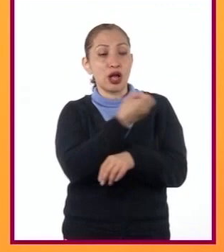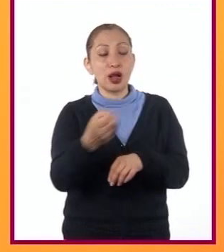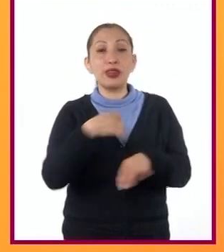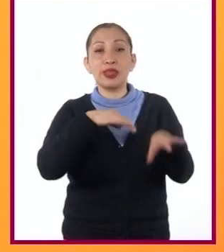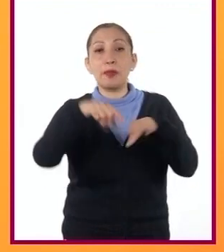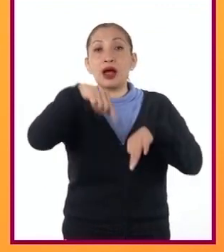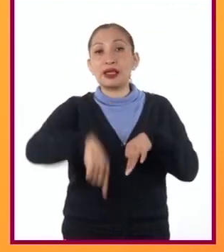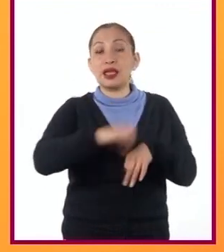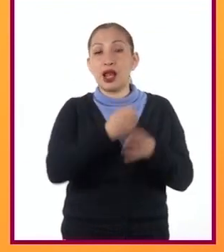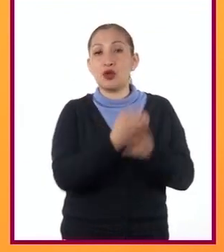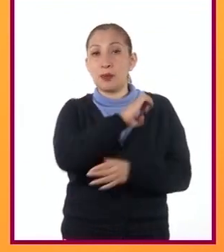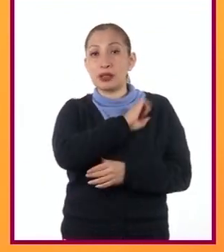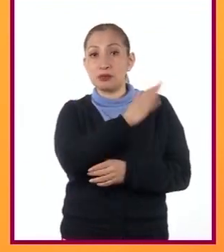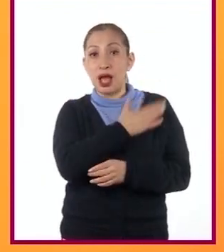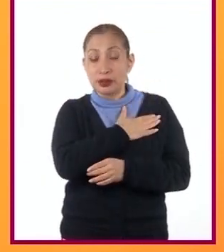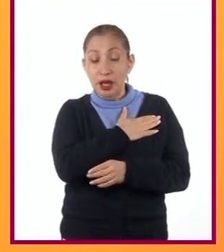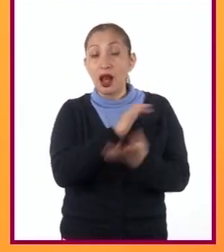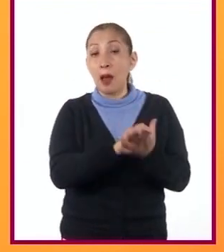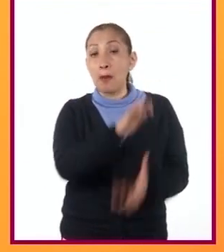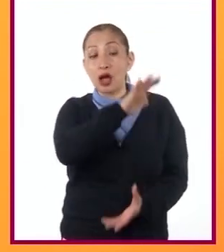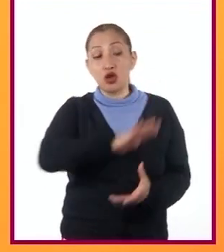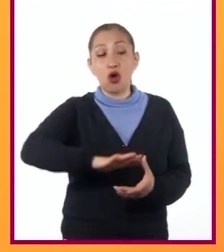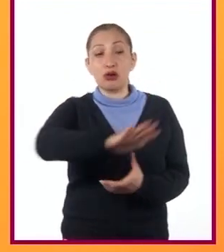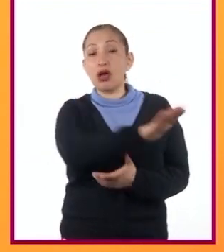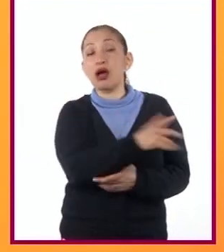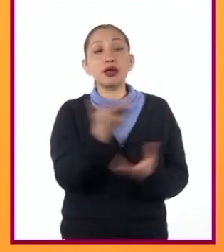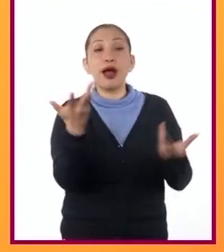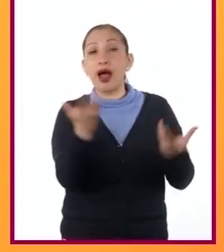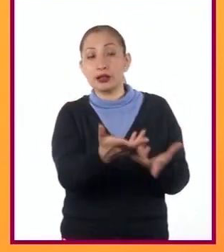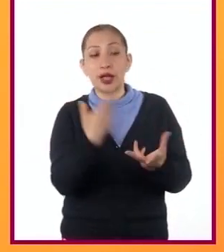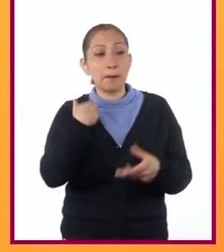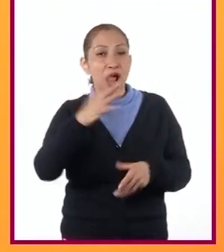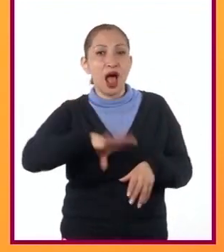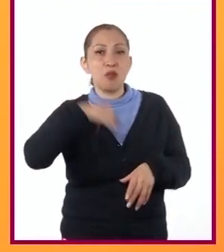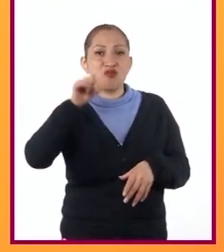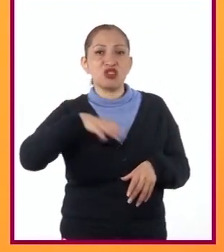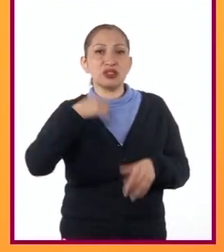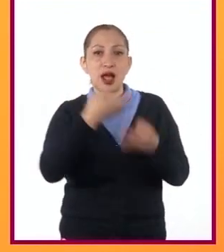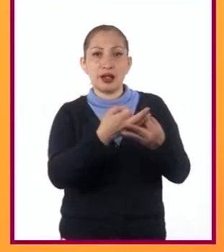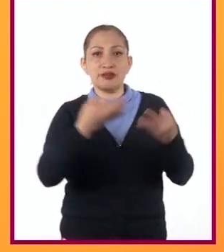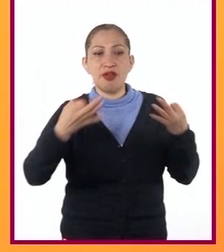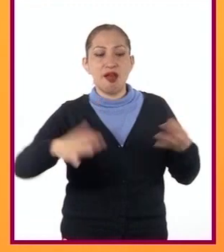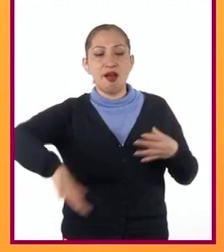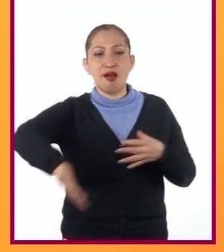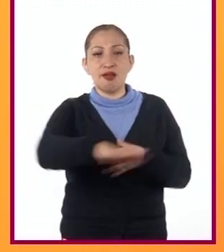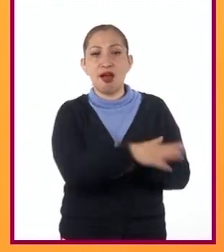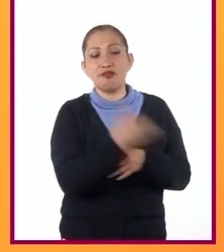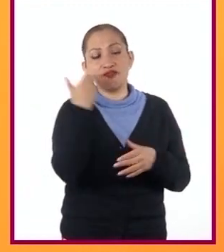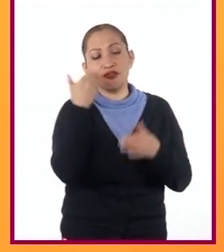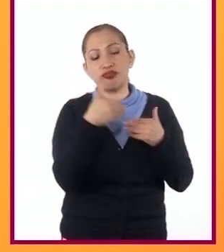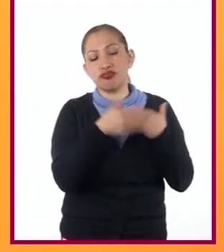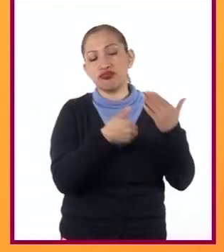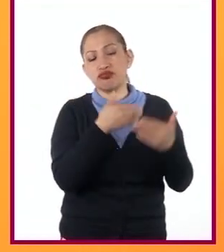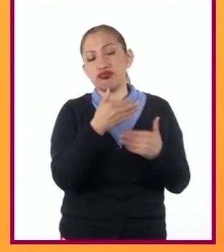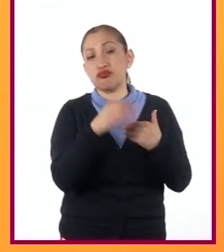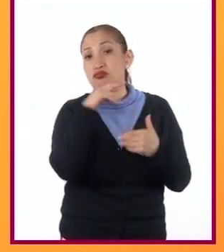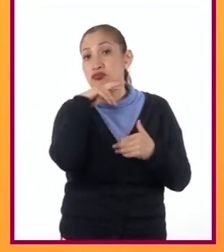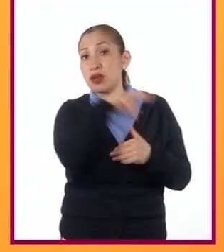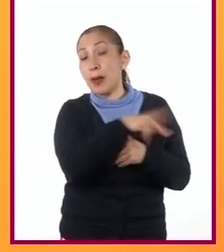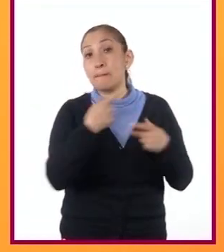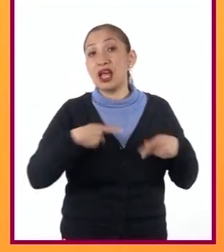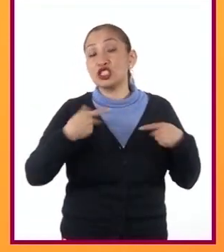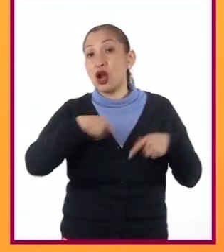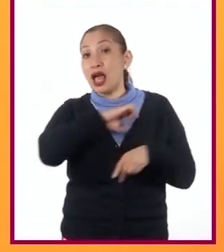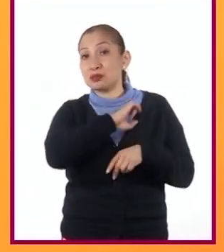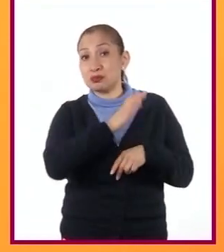Nueva España y que en su gran mayoría se dedicó a explotar la tierra. No pasó mucho tiempo para que los